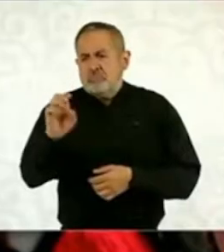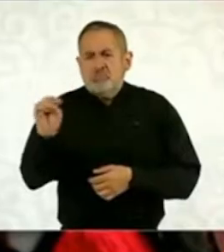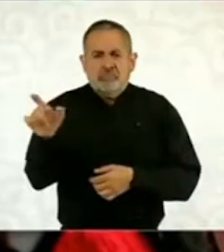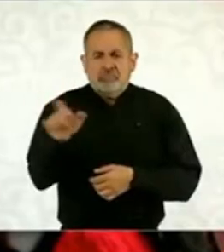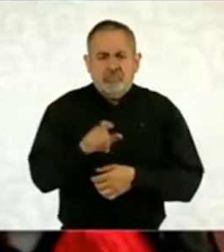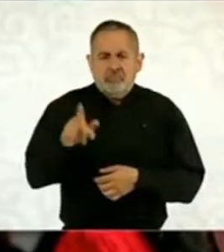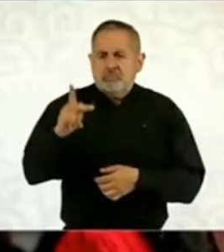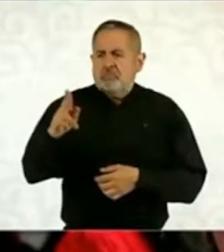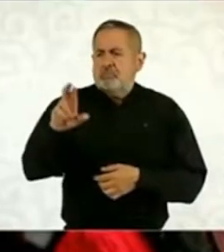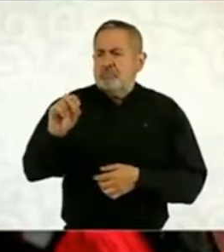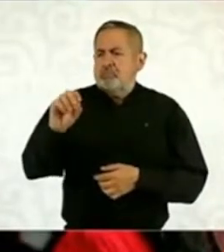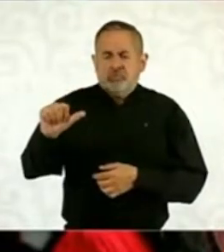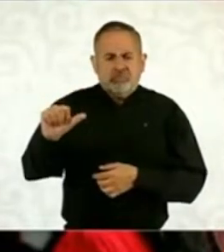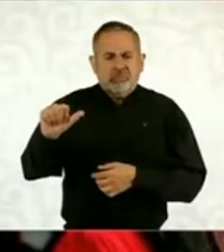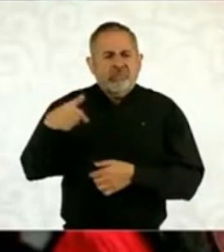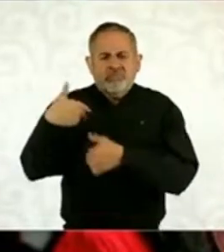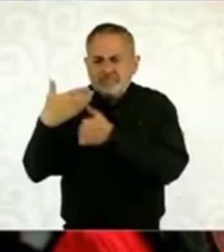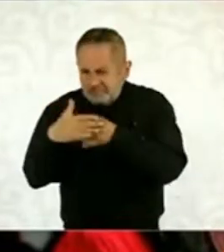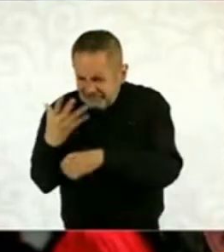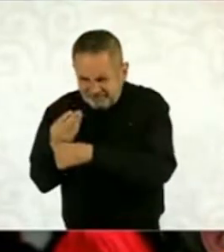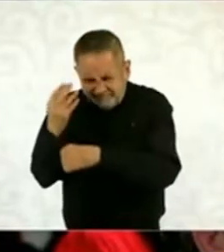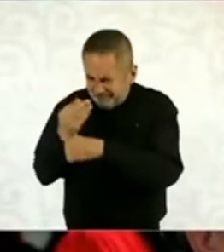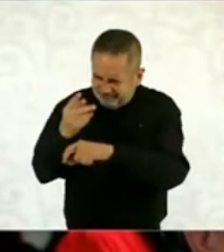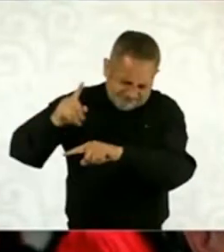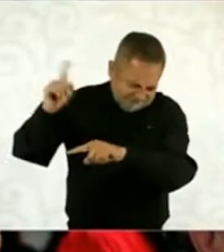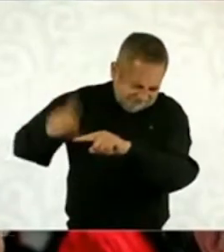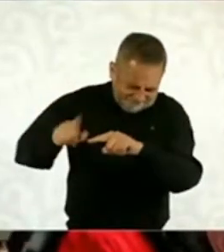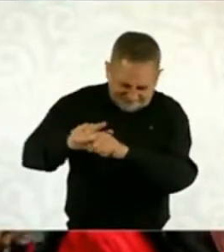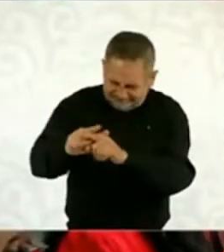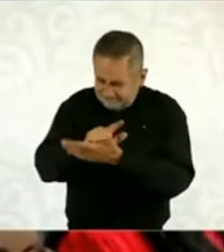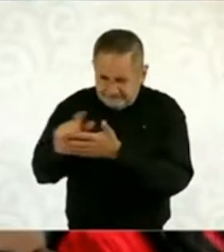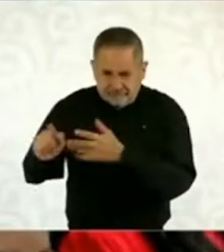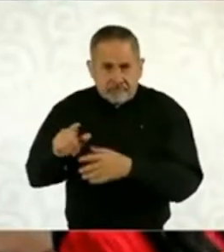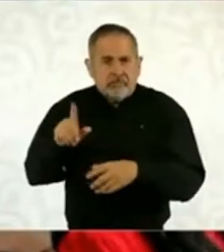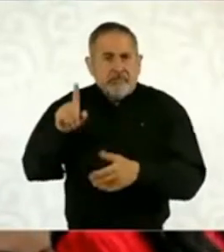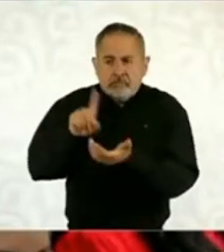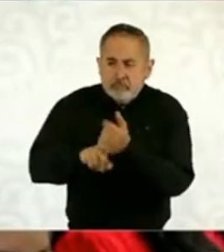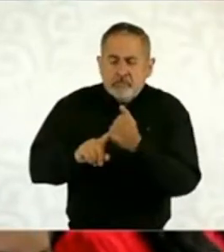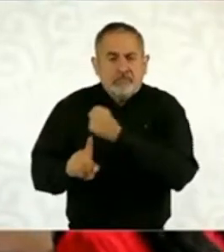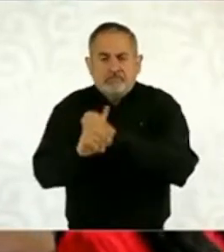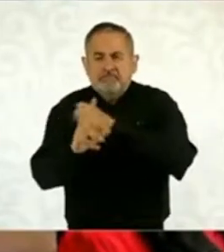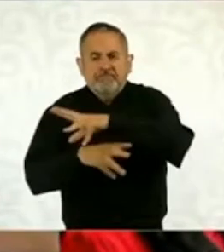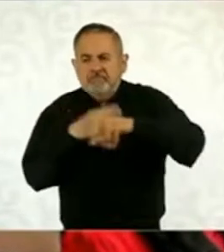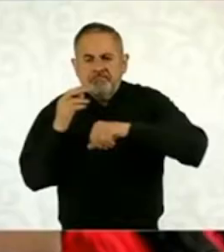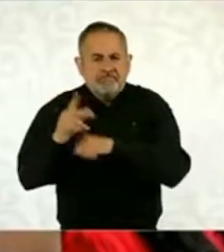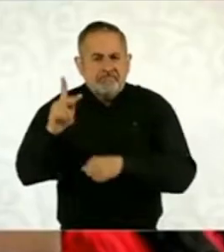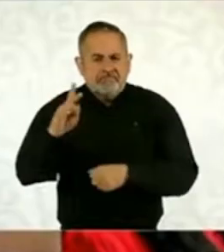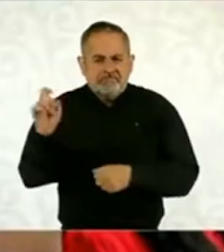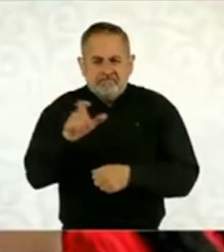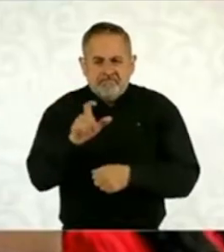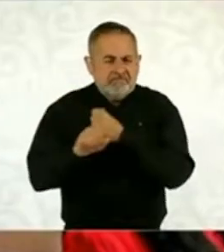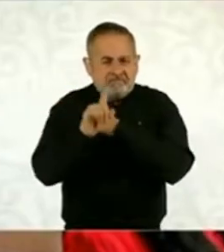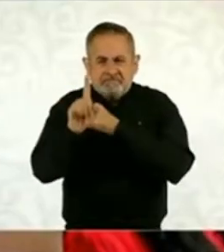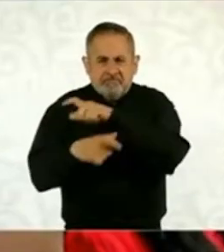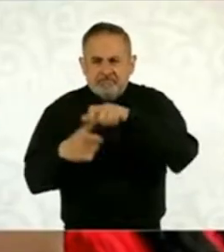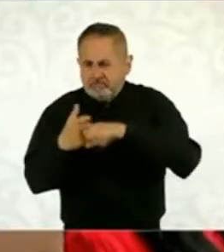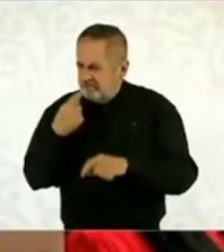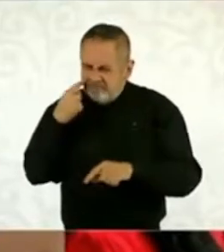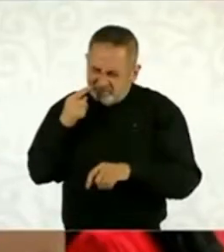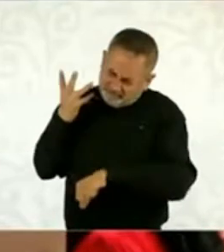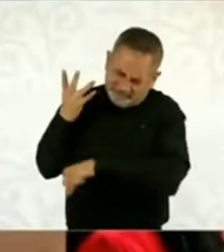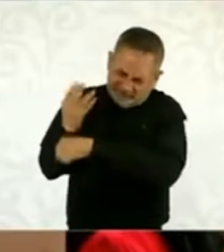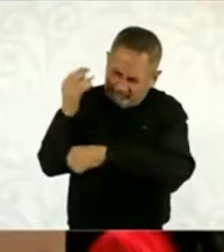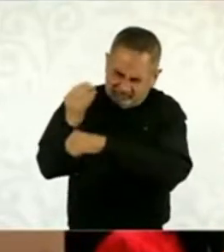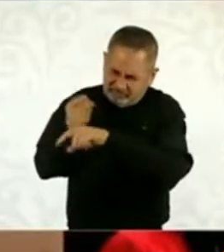como objetivo remediar de raíz la crisis financiera y operativa de Pemex al convertir